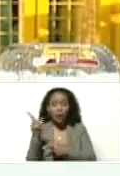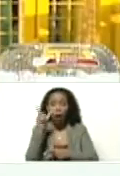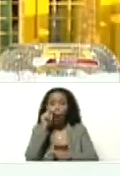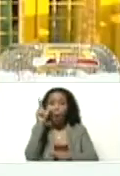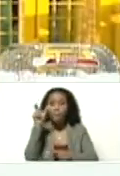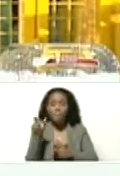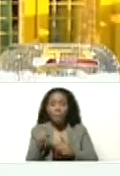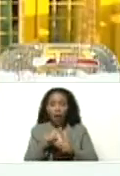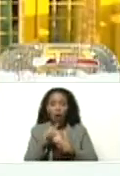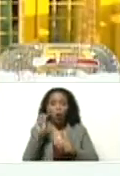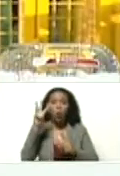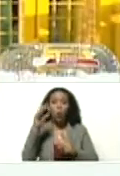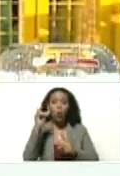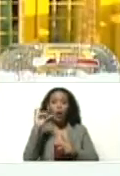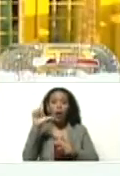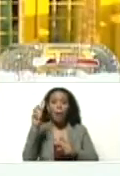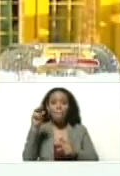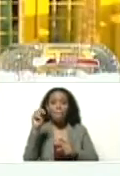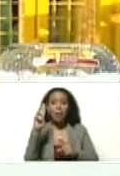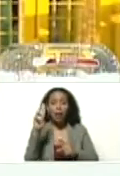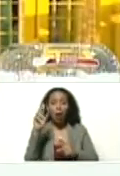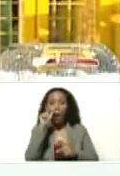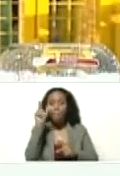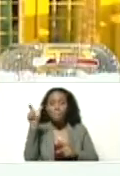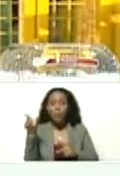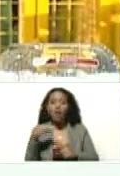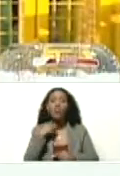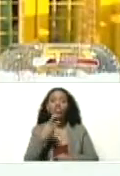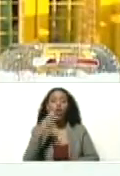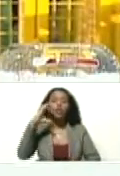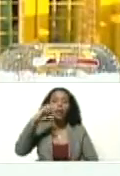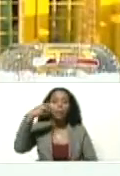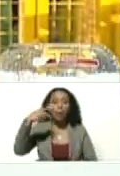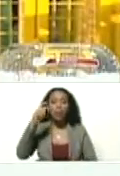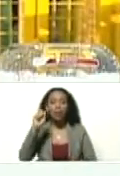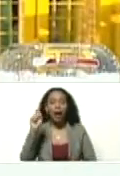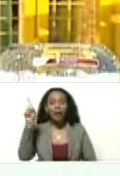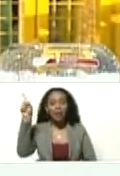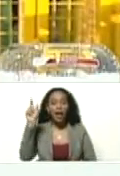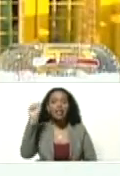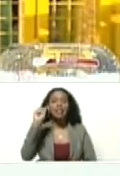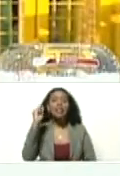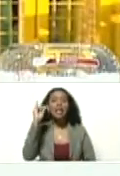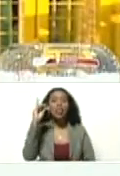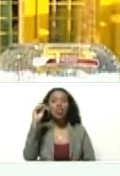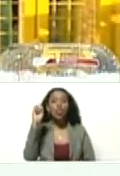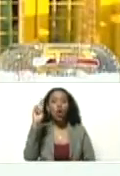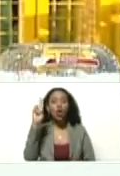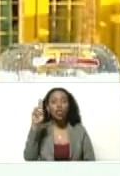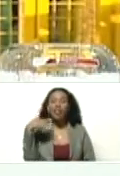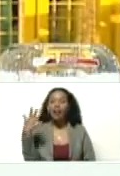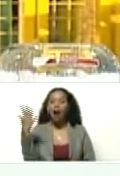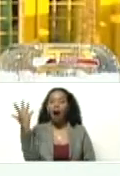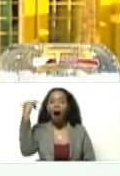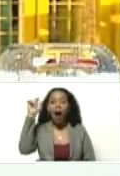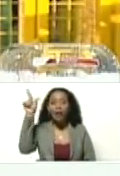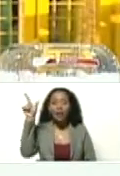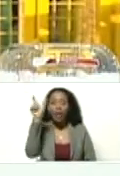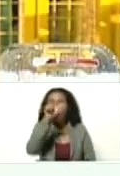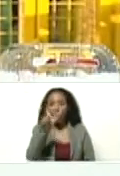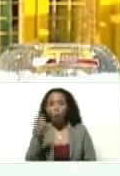compañero Wilmer Alcalá, vocero de los CPT de Sidor. Wilmer, ¿qué nos trae Sidor desde